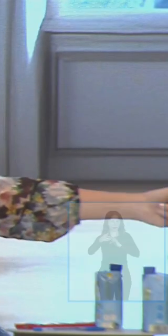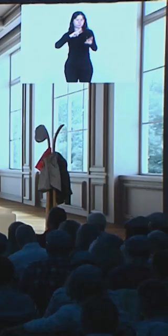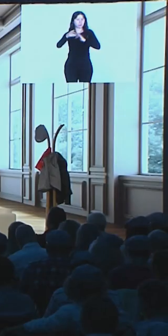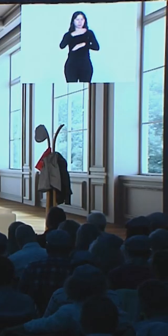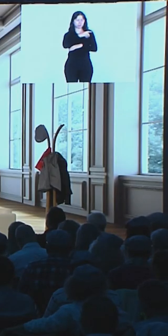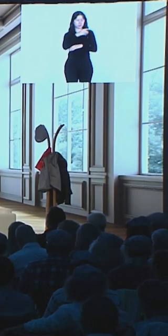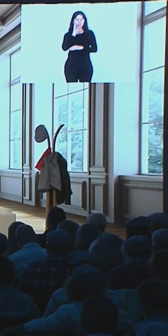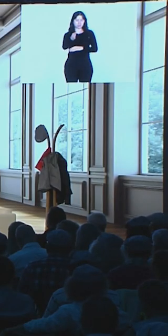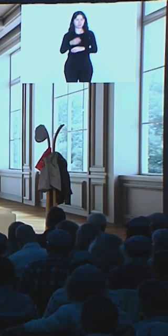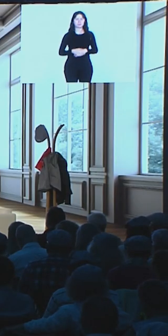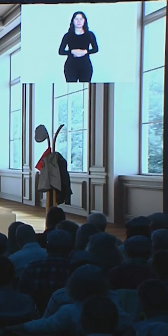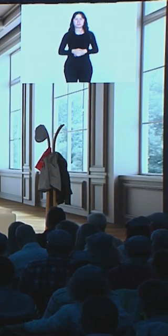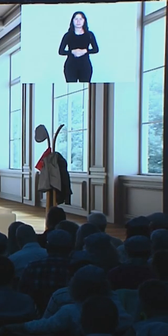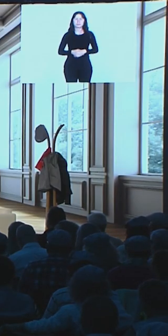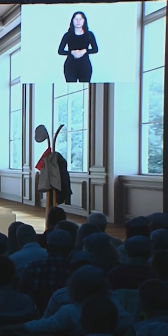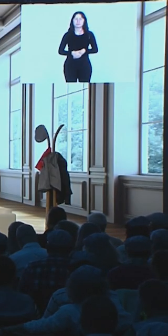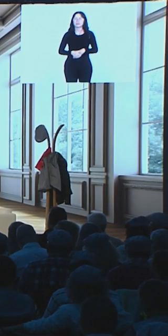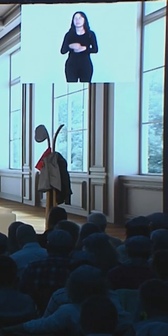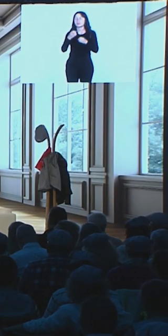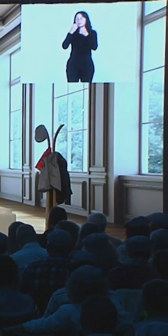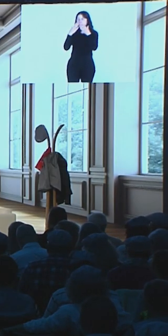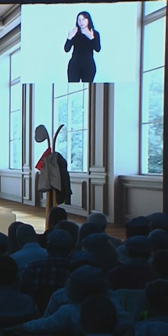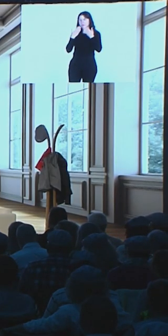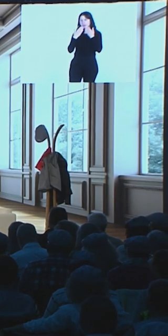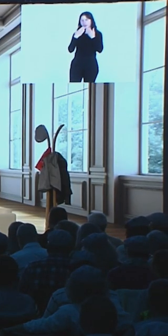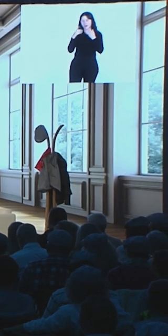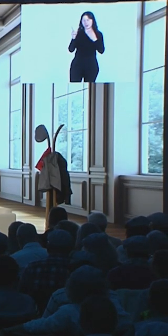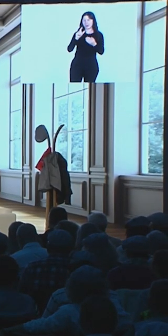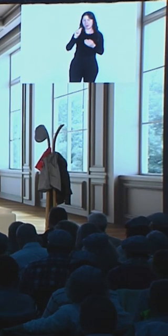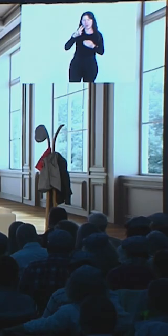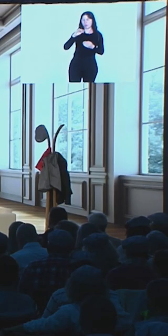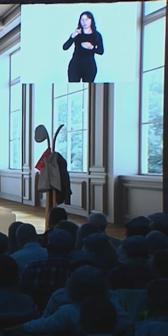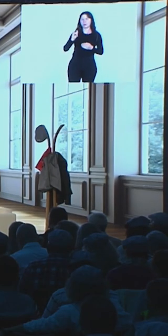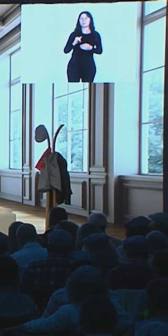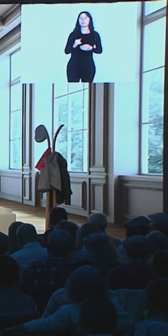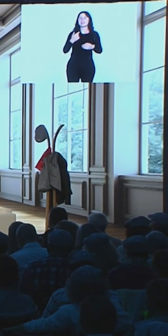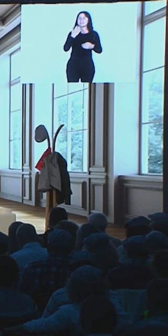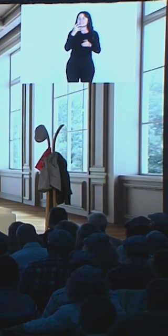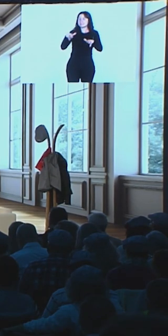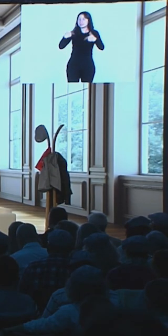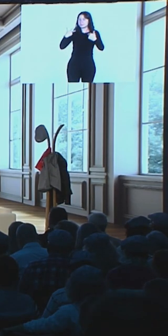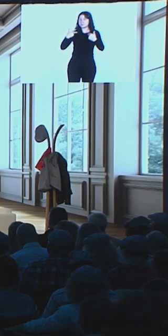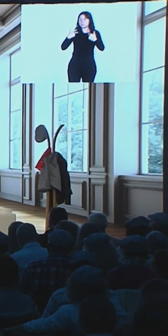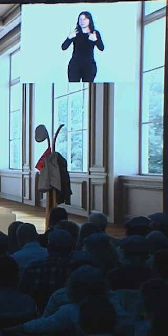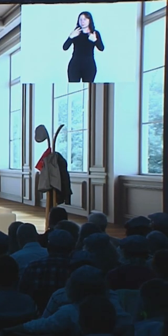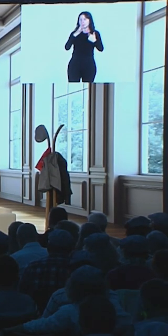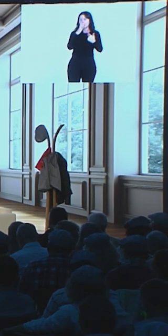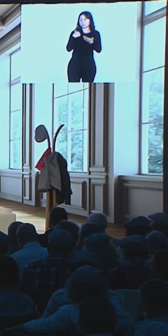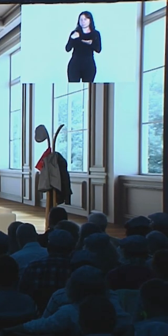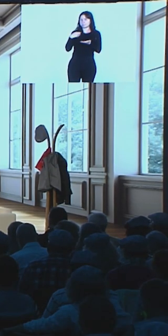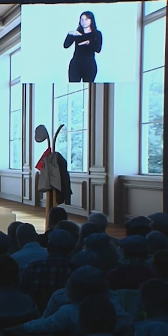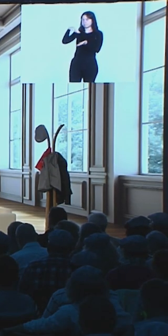preguntas muy bien Muchísimas gracias Laura Bueno si me permitís Aunque vamos a estar a distintas alturas me voy a levantar